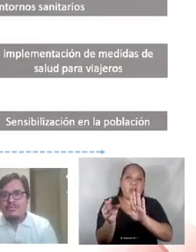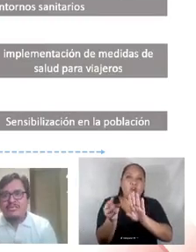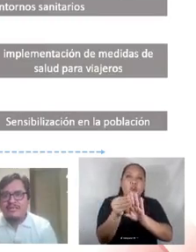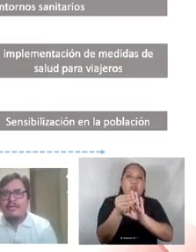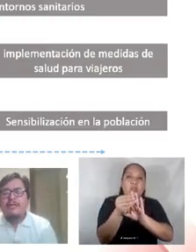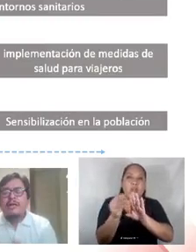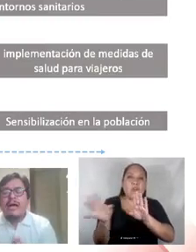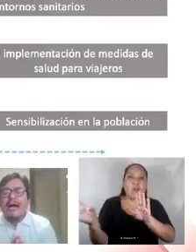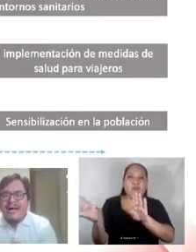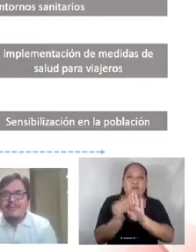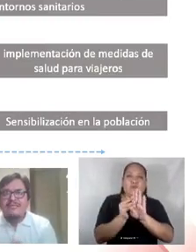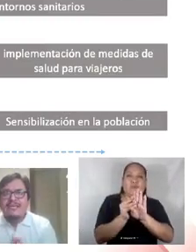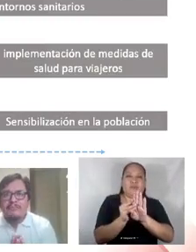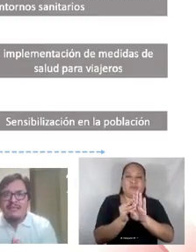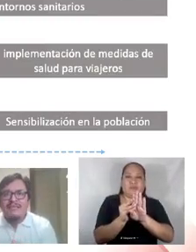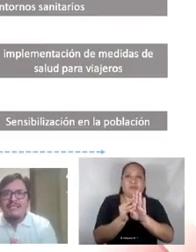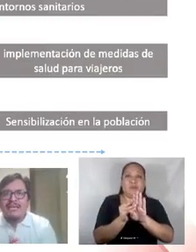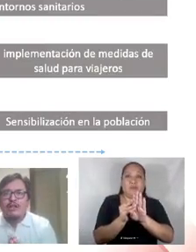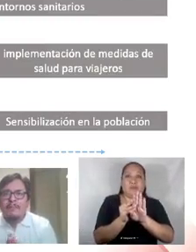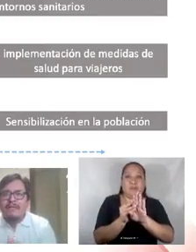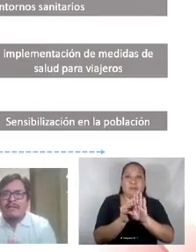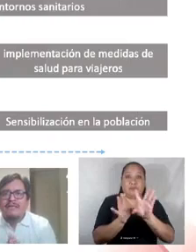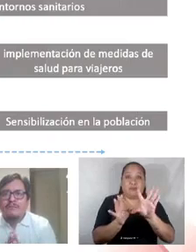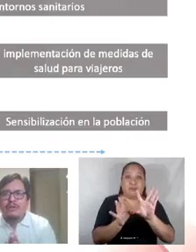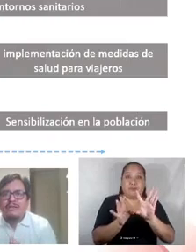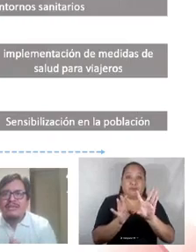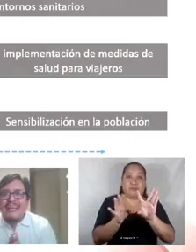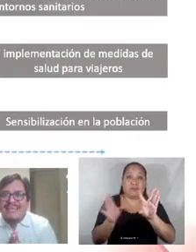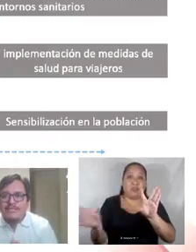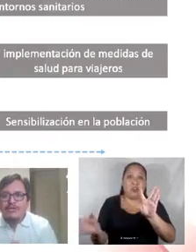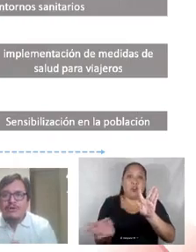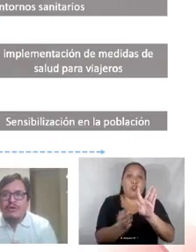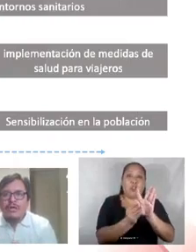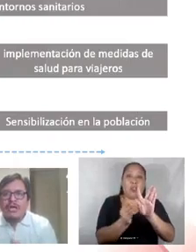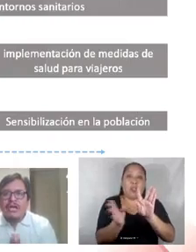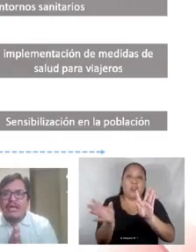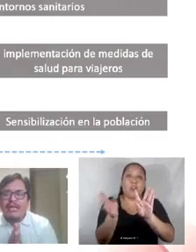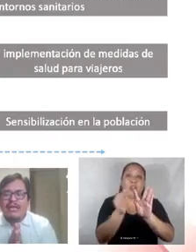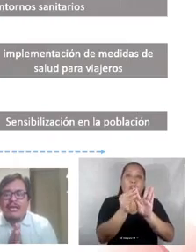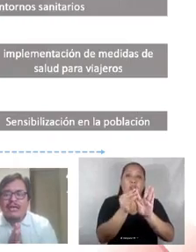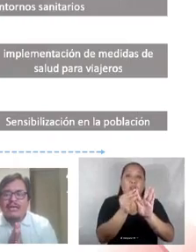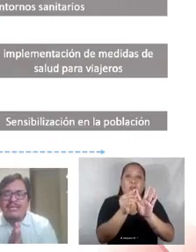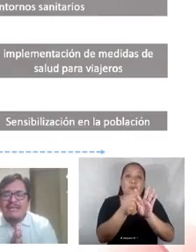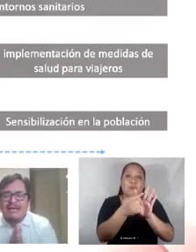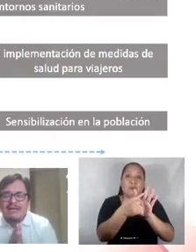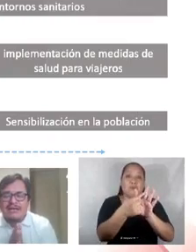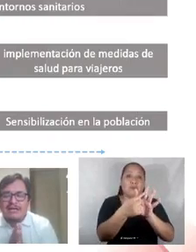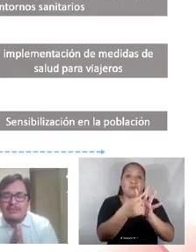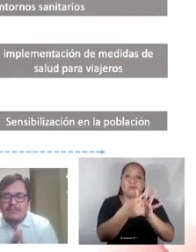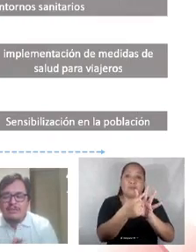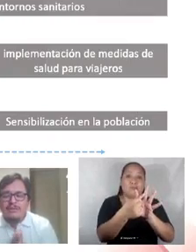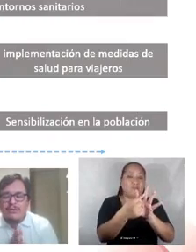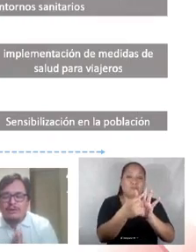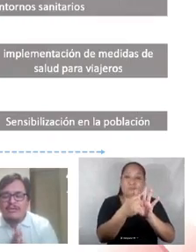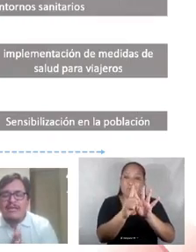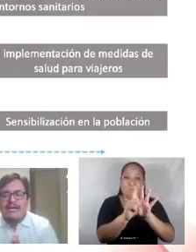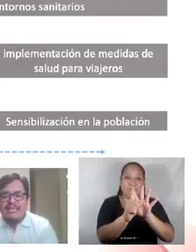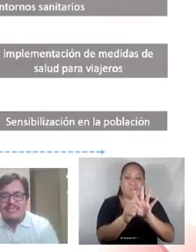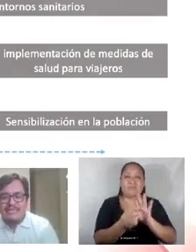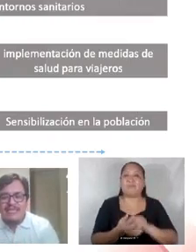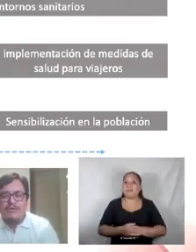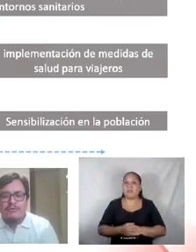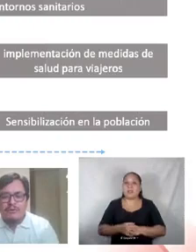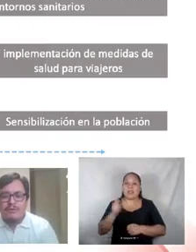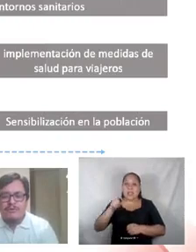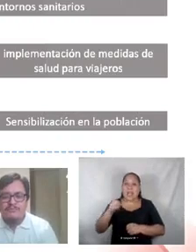en el nivel prehospitalario, es decir, antes de que el paciente llegue al hospital tenemos que tener éxito en ese objetivo de cortar